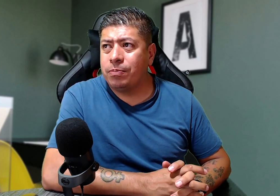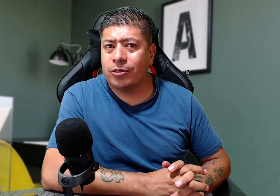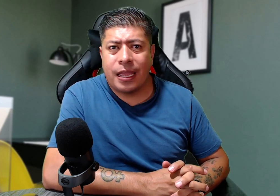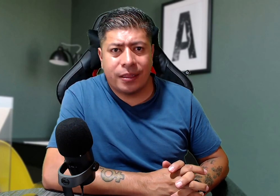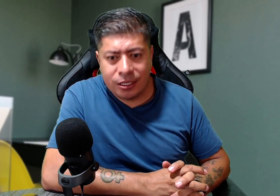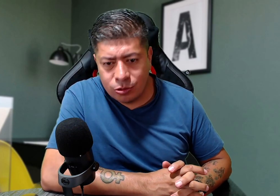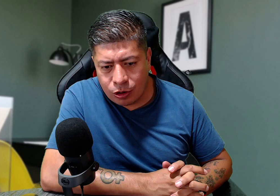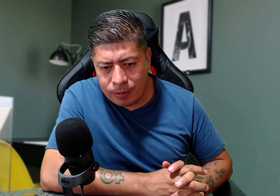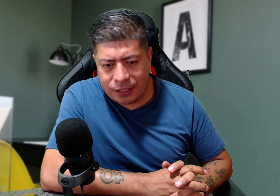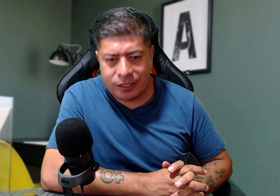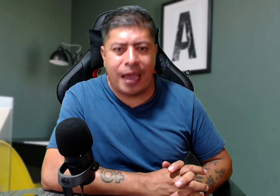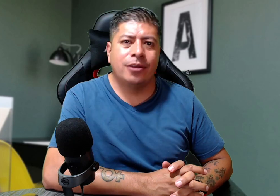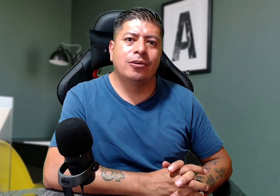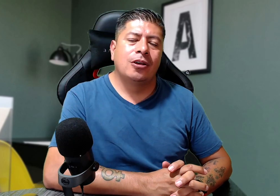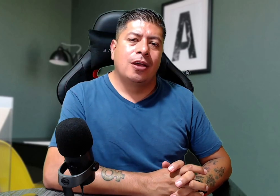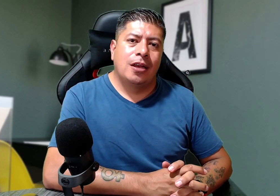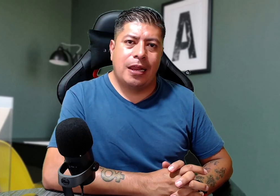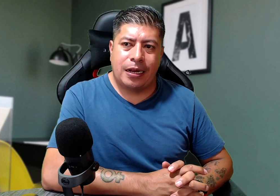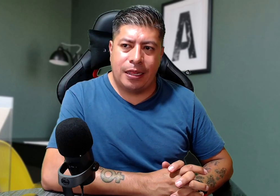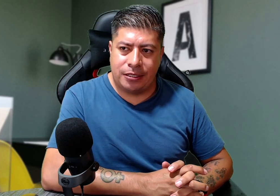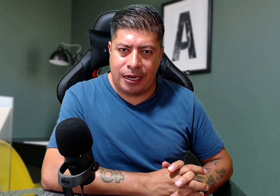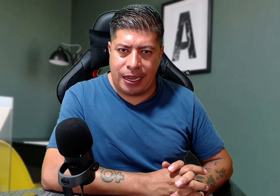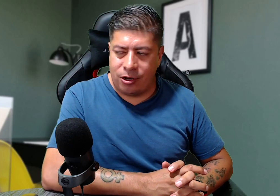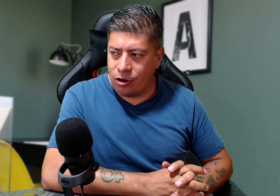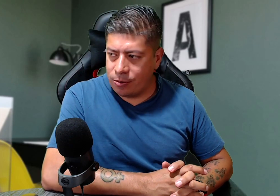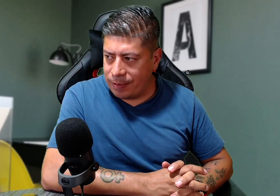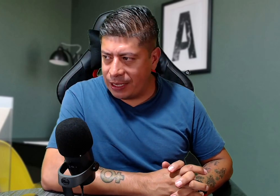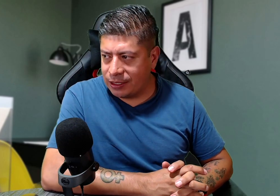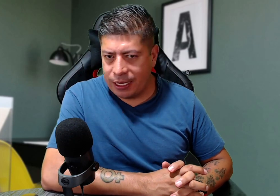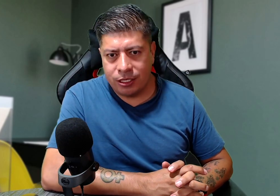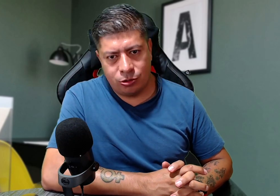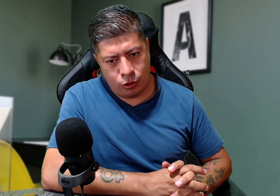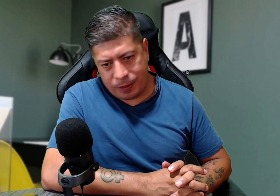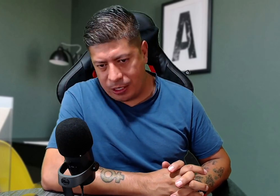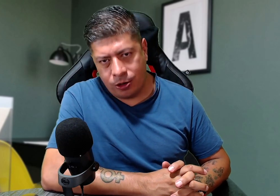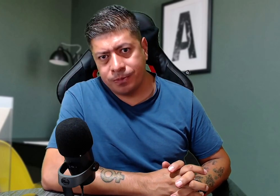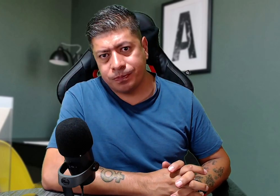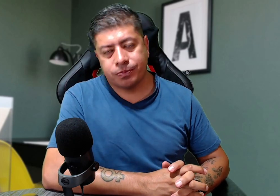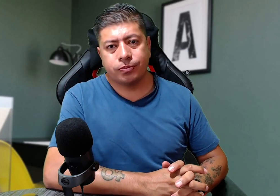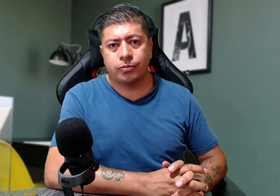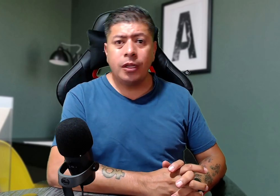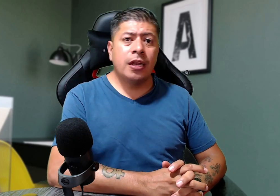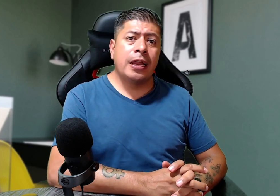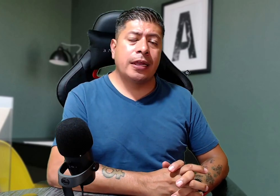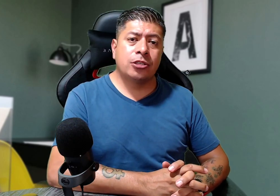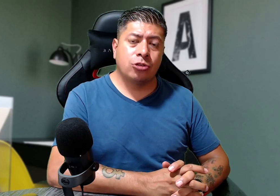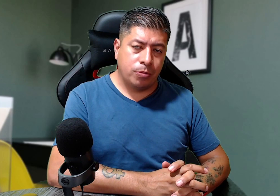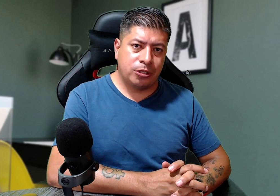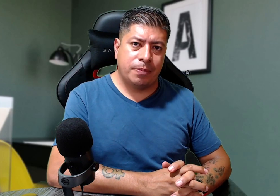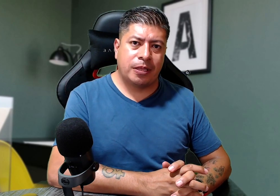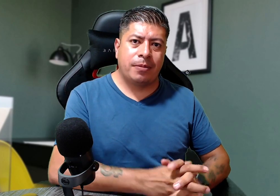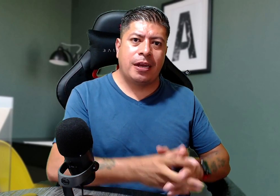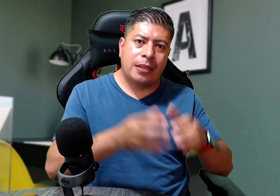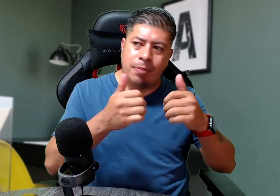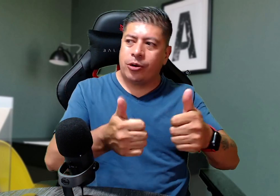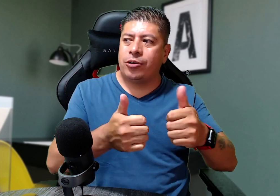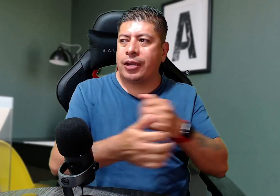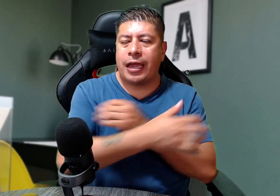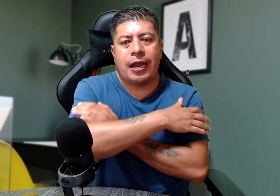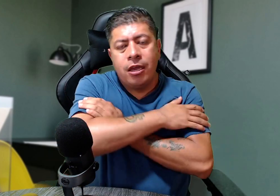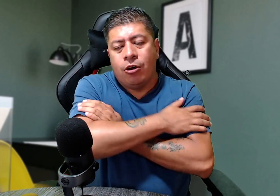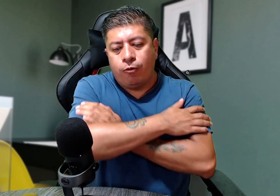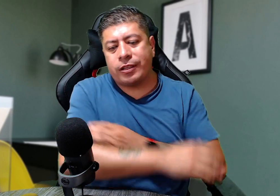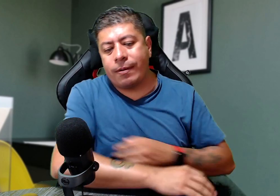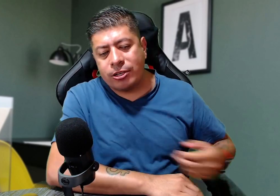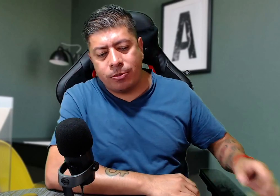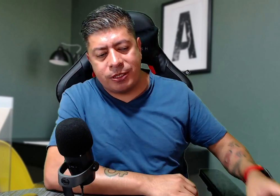más importante es su comentario, le agradeceré enormemente su opinión. Le agradezco como siempre también el tiempo que nos